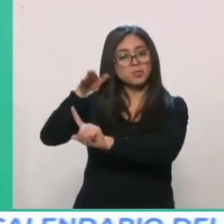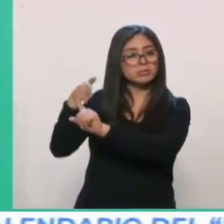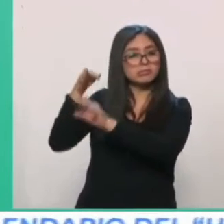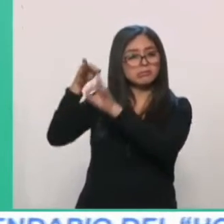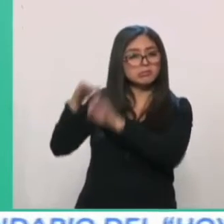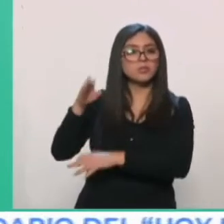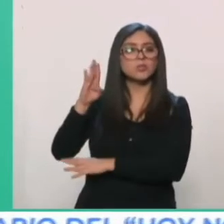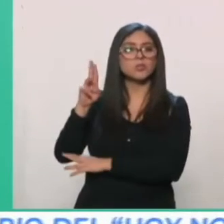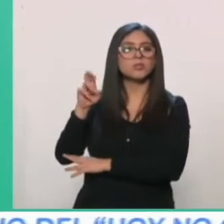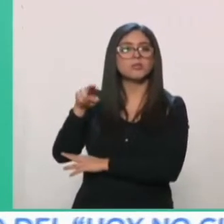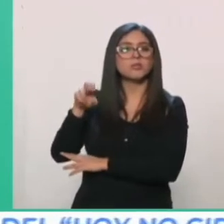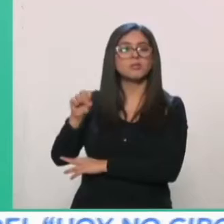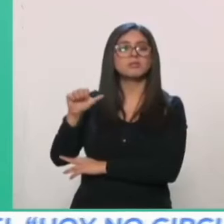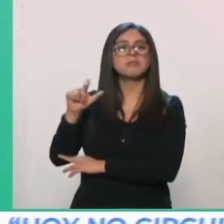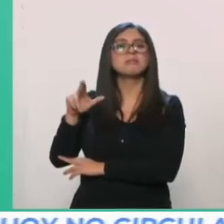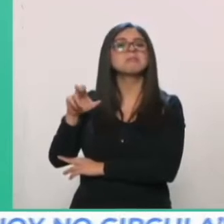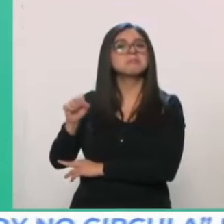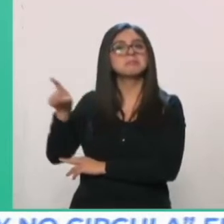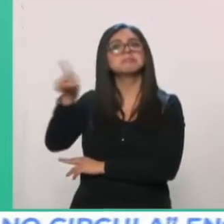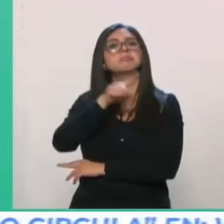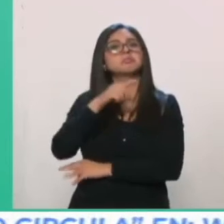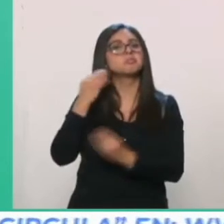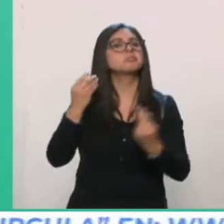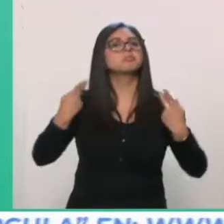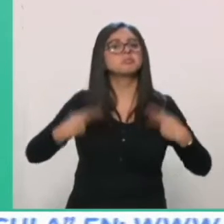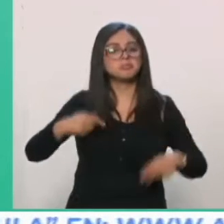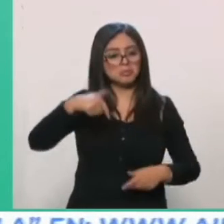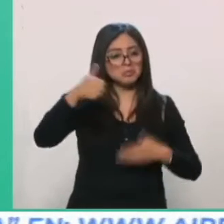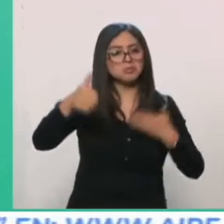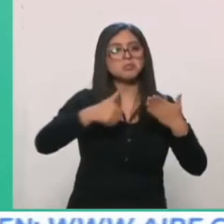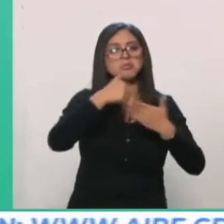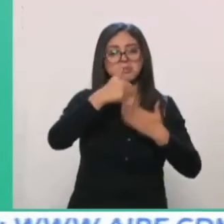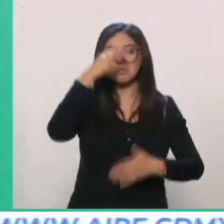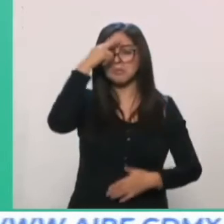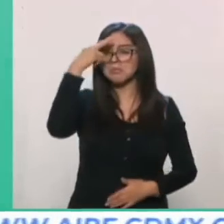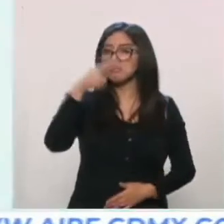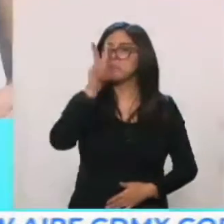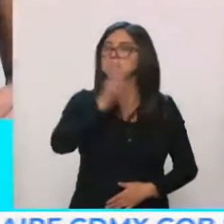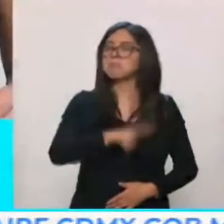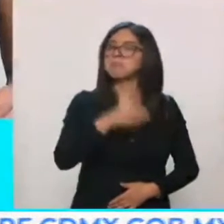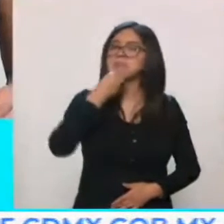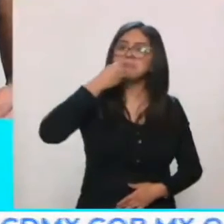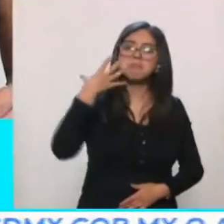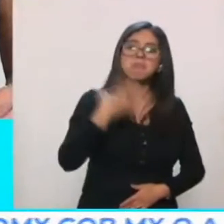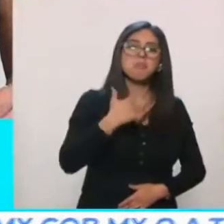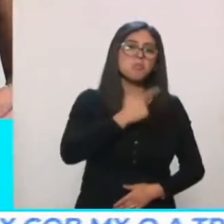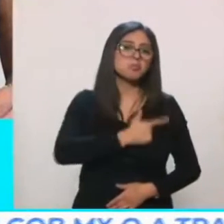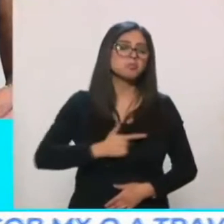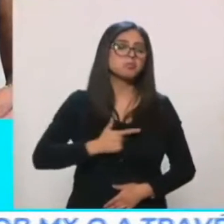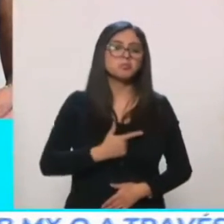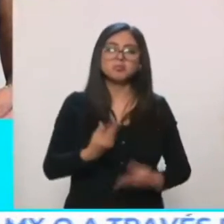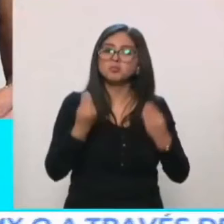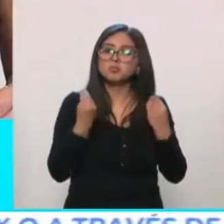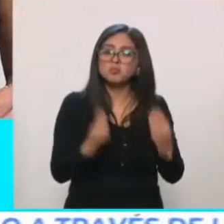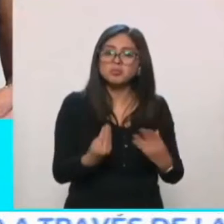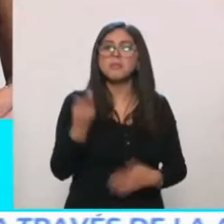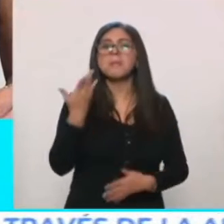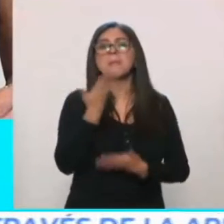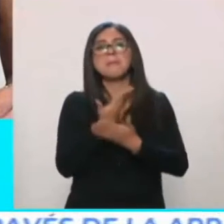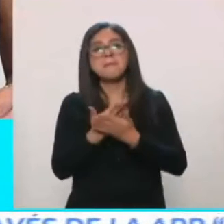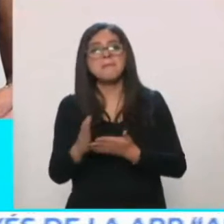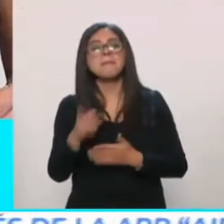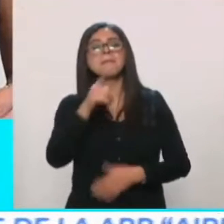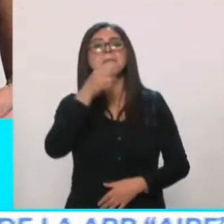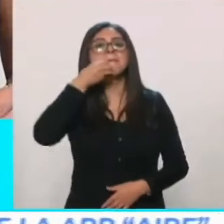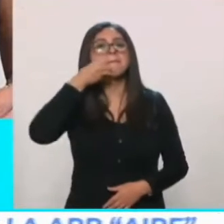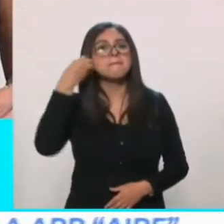particularmente, fue muy bien recibido. Enrique, nos encantó eso de sacar